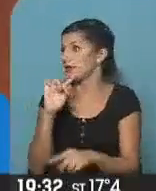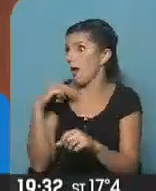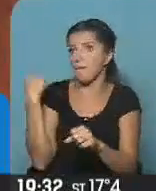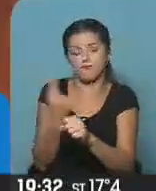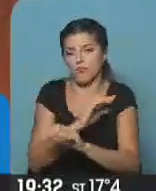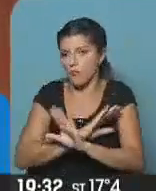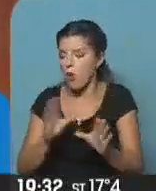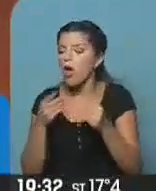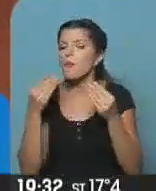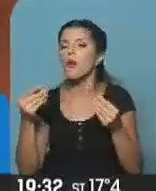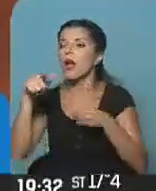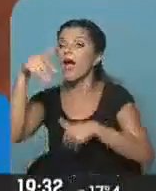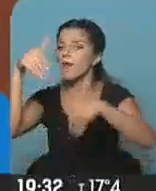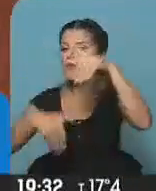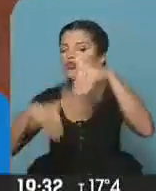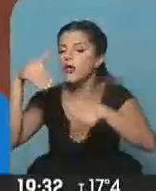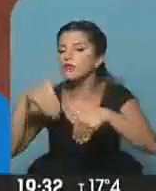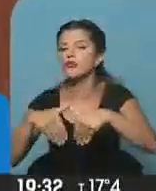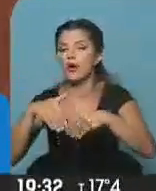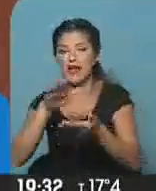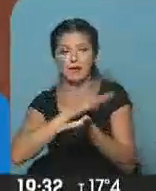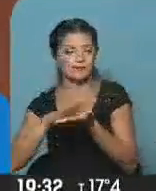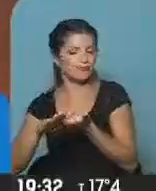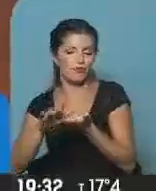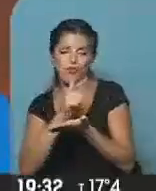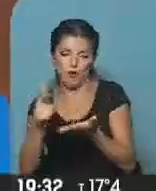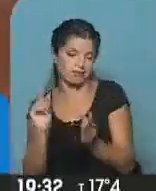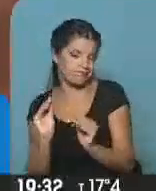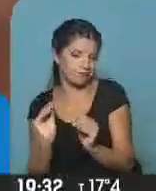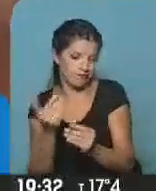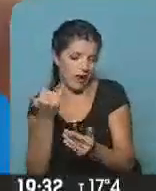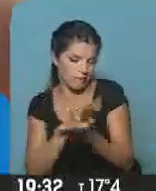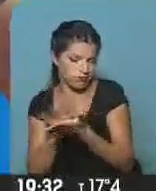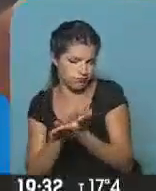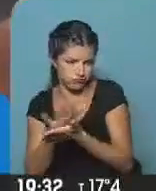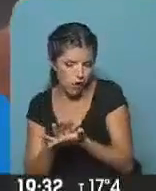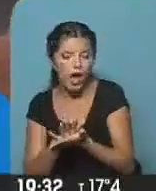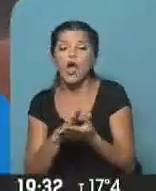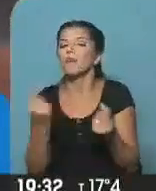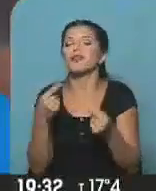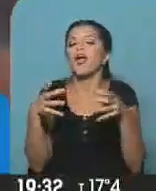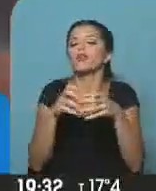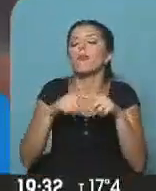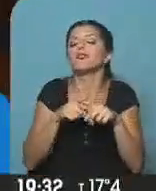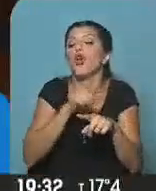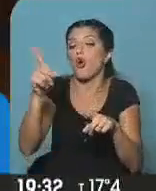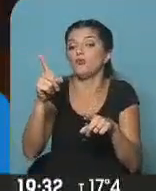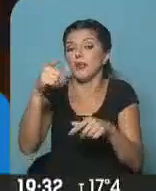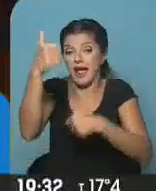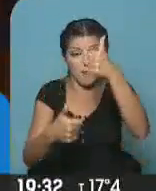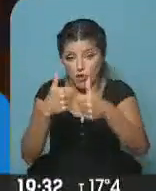garantía que esas elecciones vayan a ser limpias no hay una oposición que se pueda presentar los líderes opositores